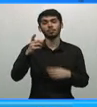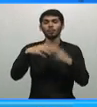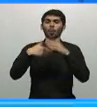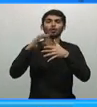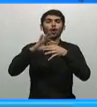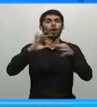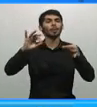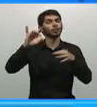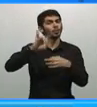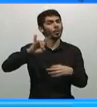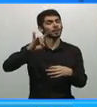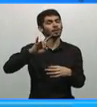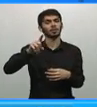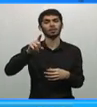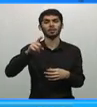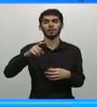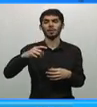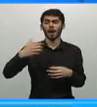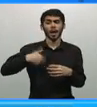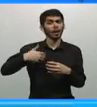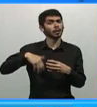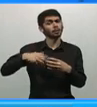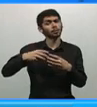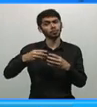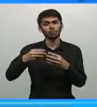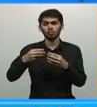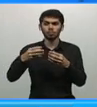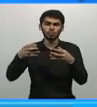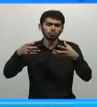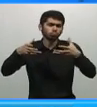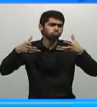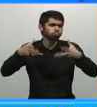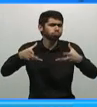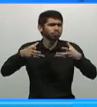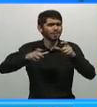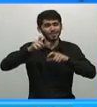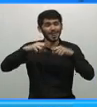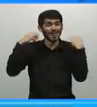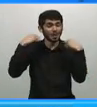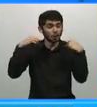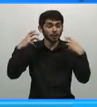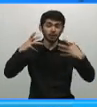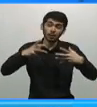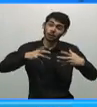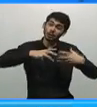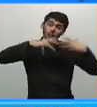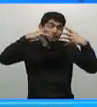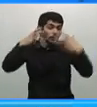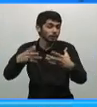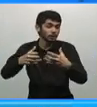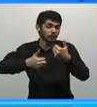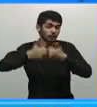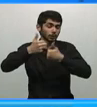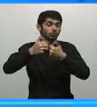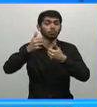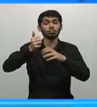los Juegos Olímpicos Universitarios. Argentina ha llevado muchos, pero muchos deportistas a realizar estas competencias. Hoy Martín